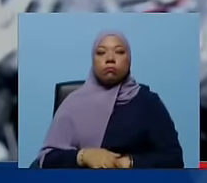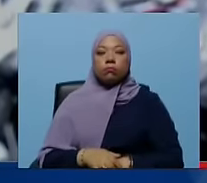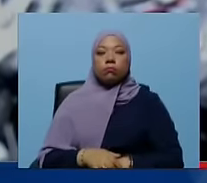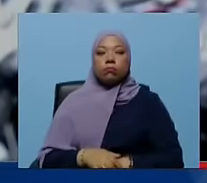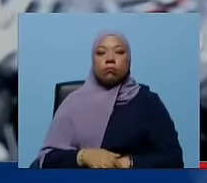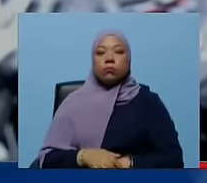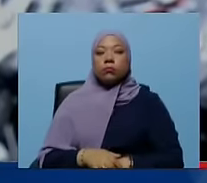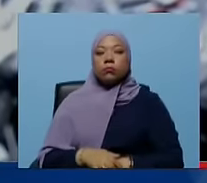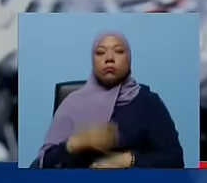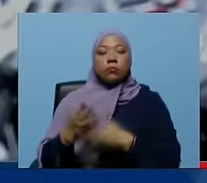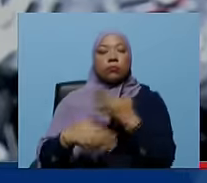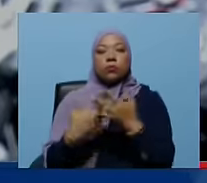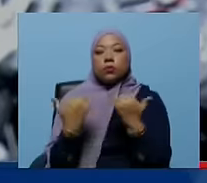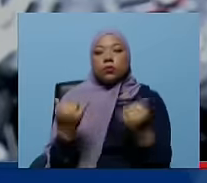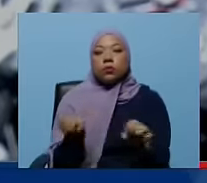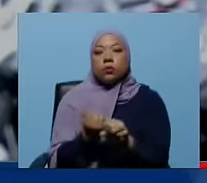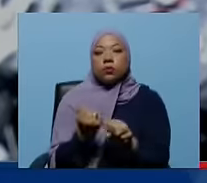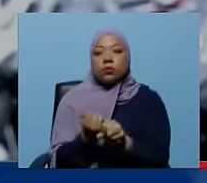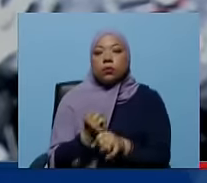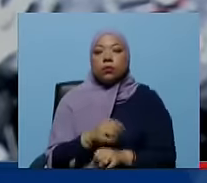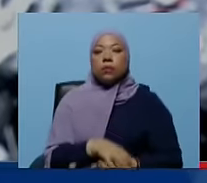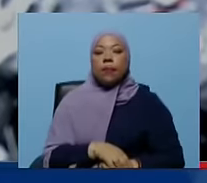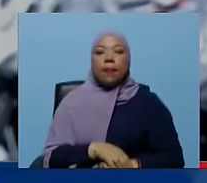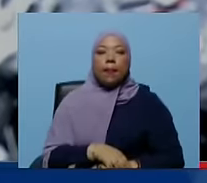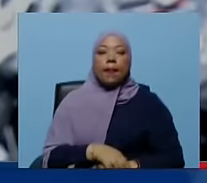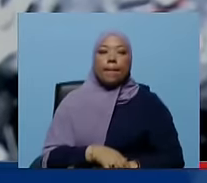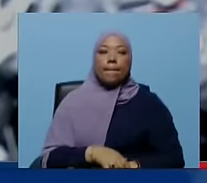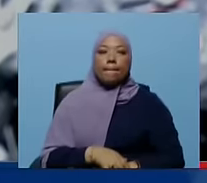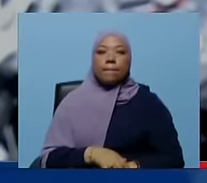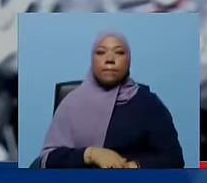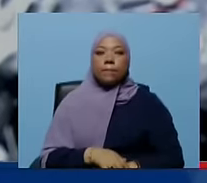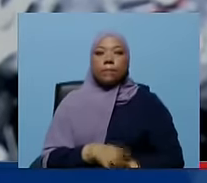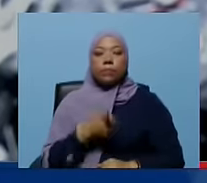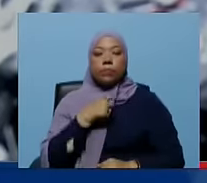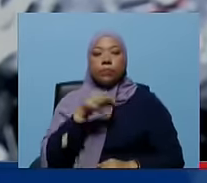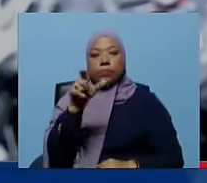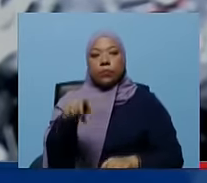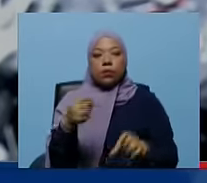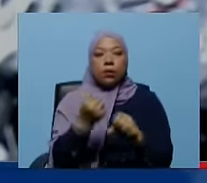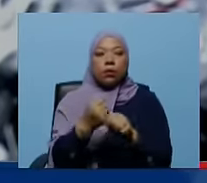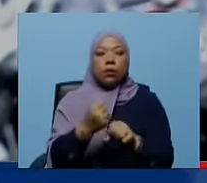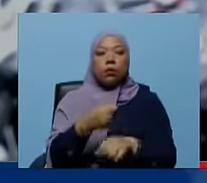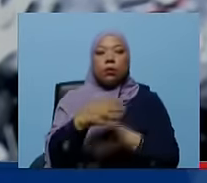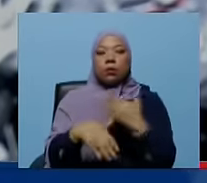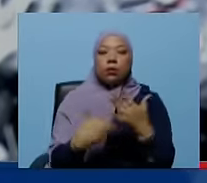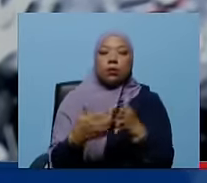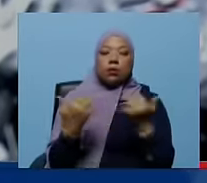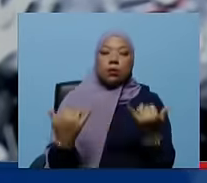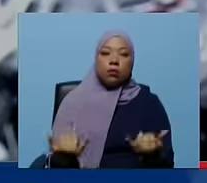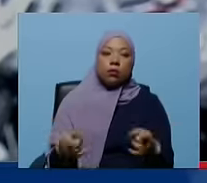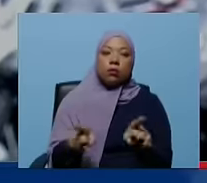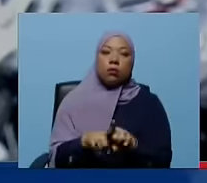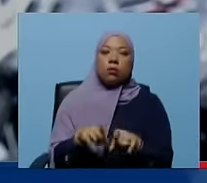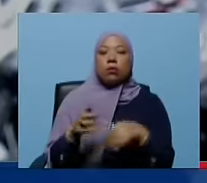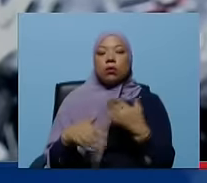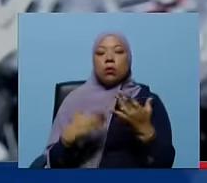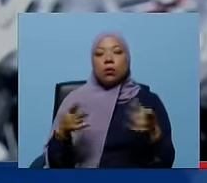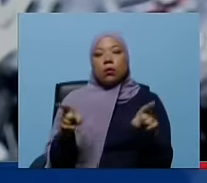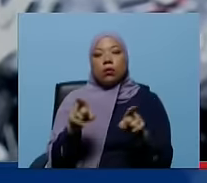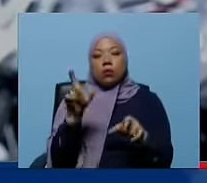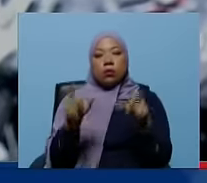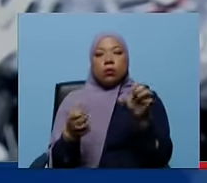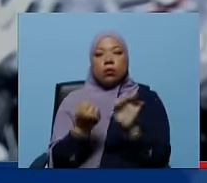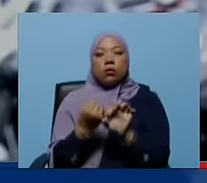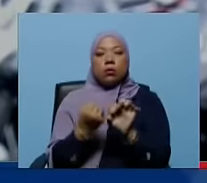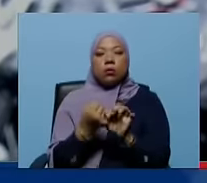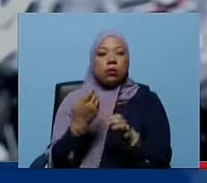Y bueno, todo el mundo expuso por aquí, todo el mundo expuso por allá. Cuando dijeron, tiene la palabra